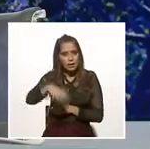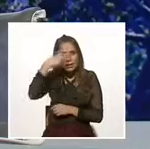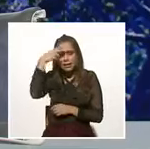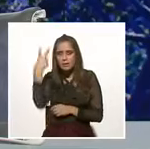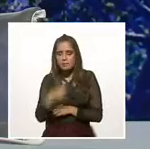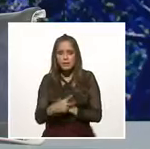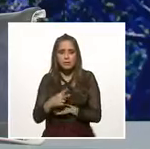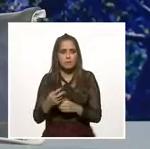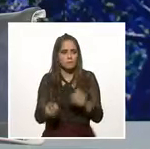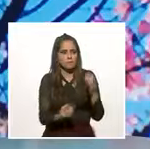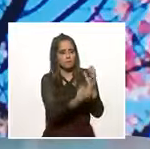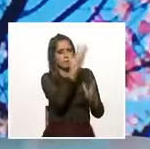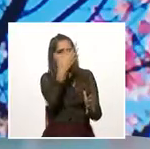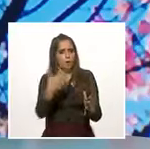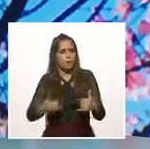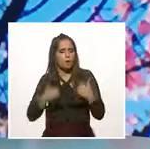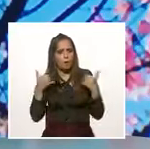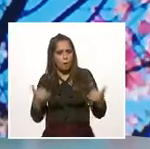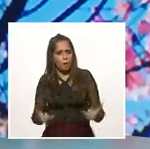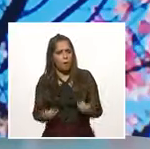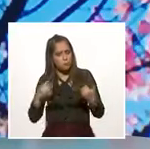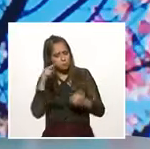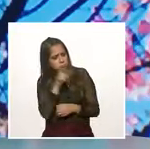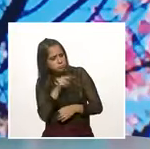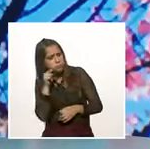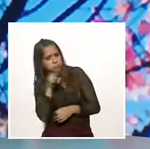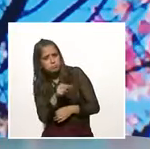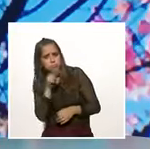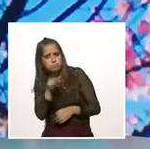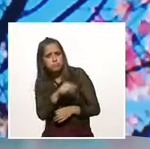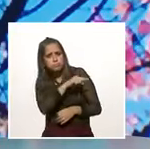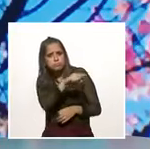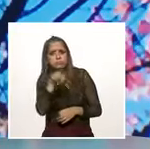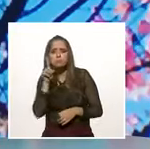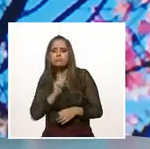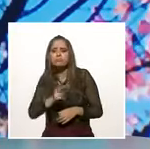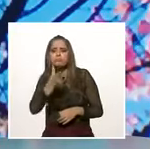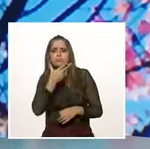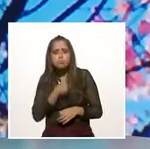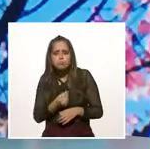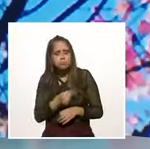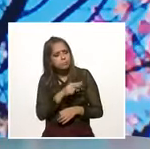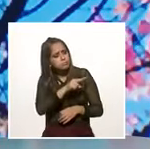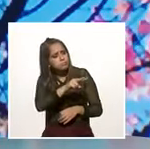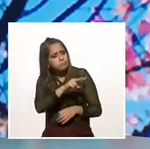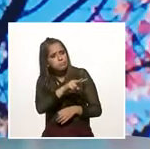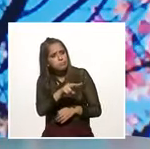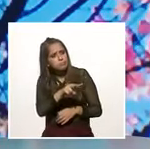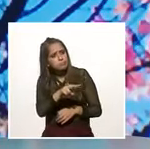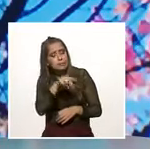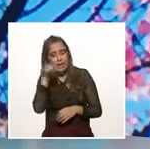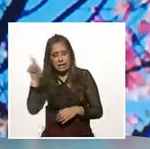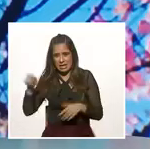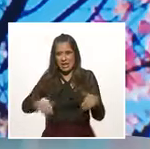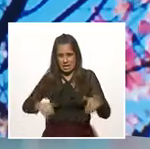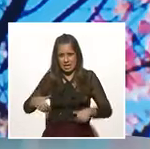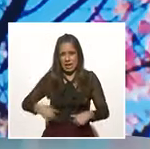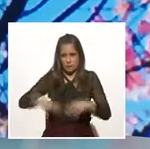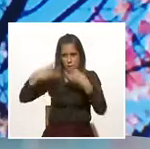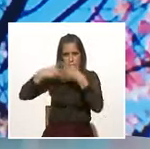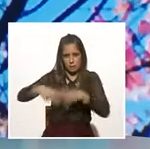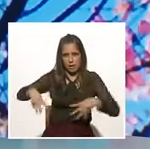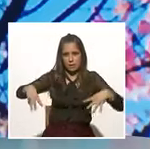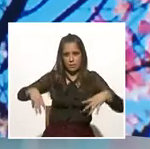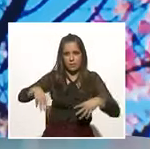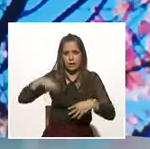una generación incomprendida, siempre representado por los jóvenes y por las jóvenes, y que al final lo que es más entrañable de esta obra, obviamente